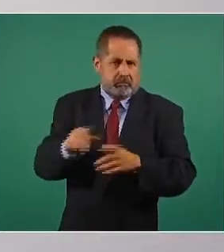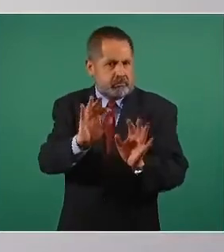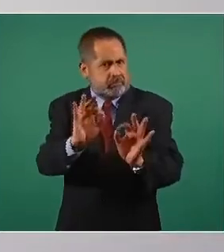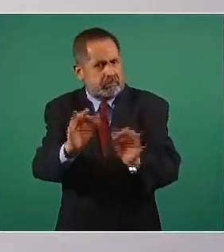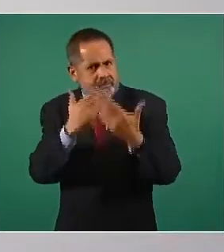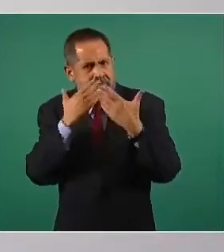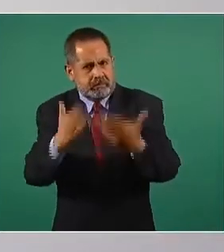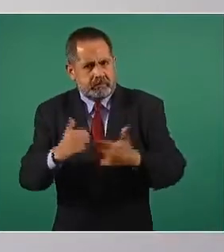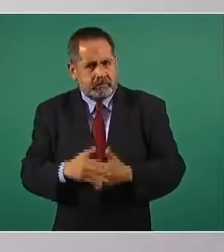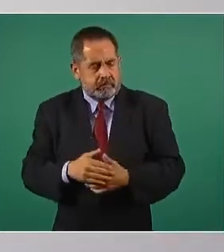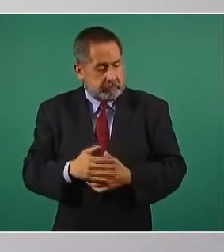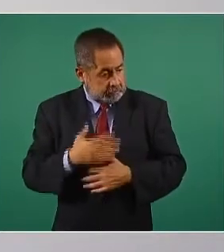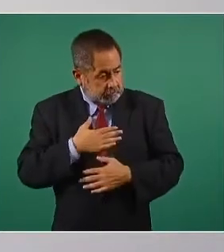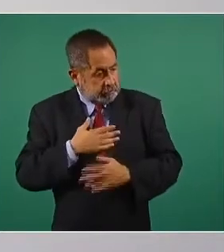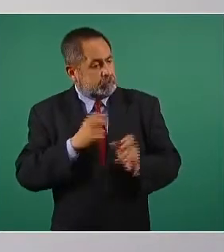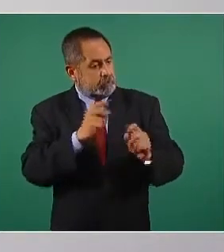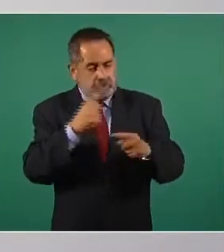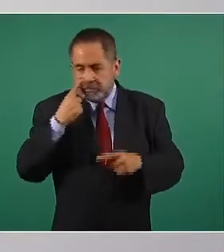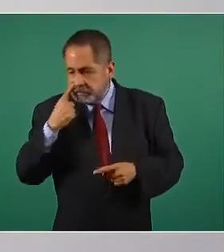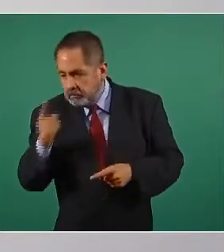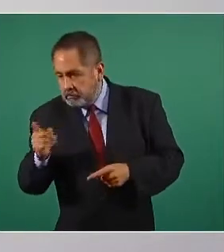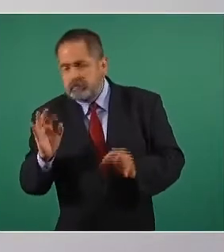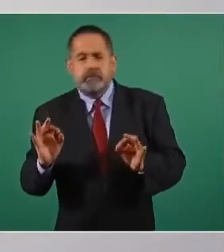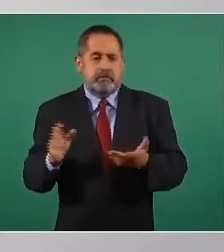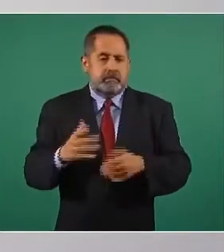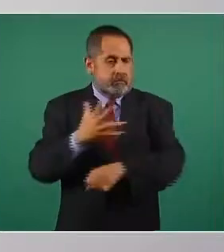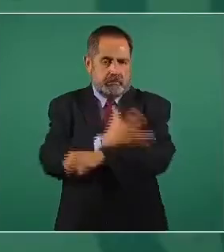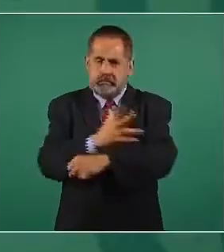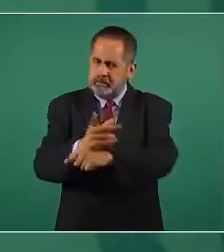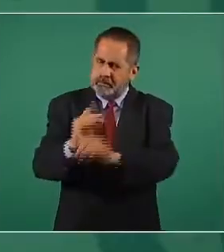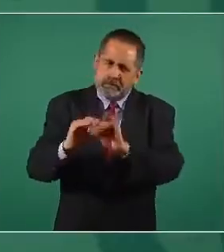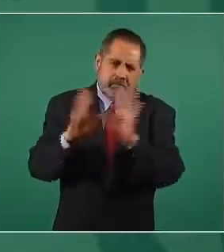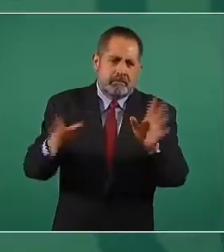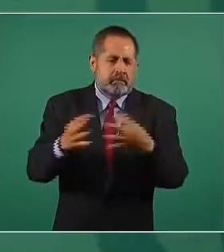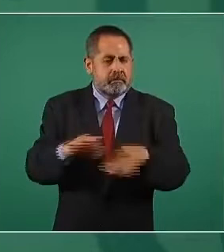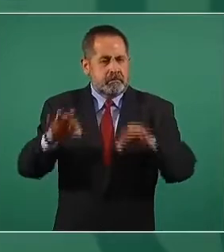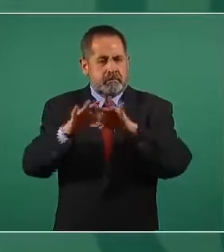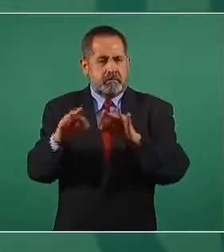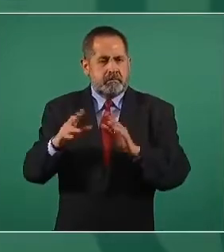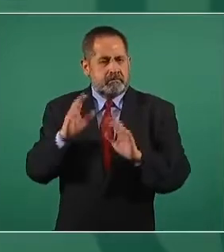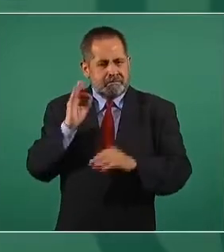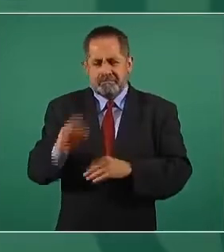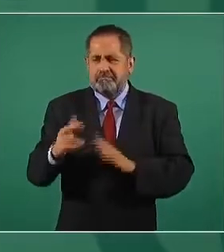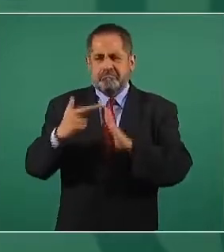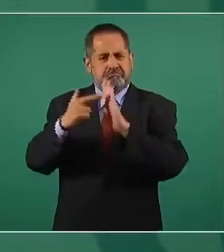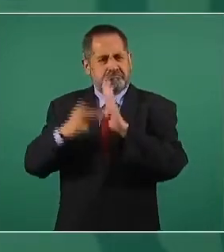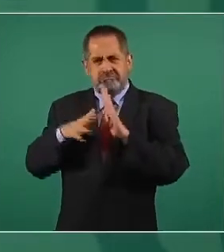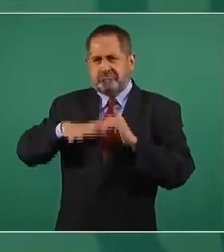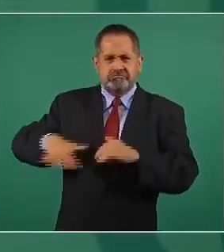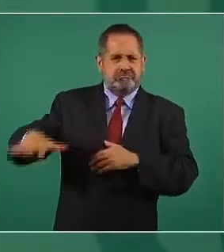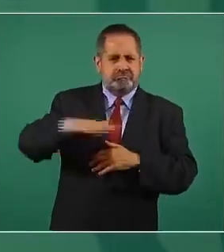Y la transparencia, que es otra regla de oro de la democracia, y